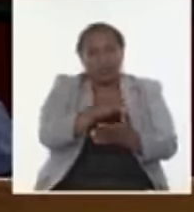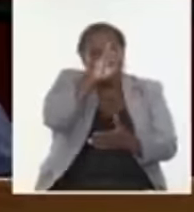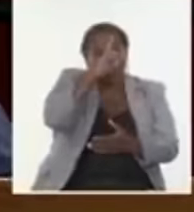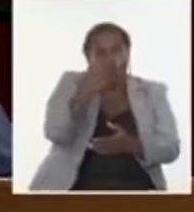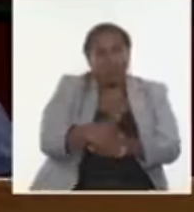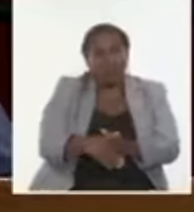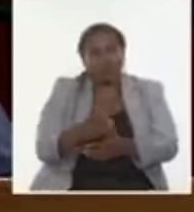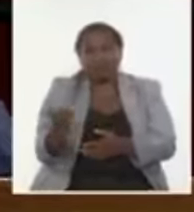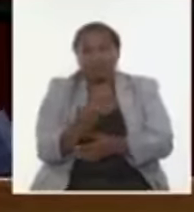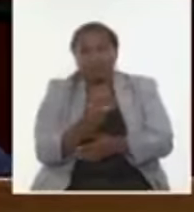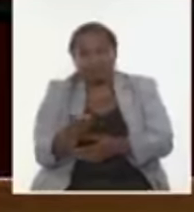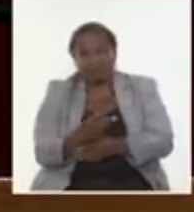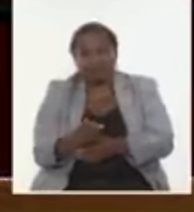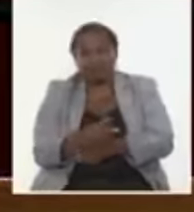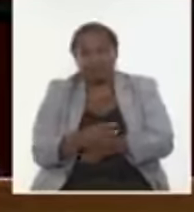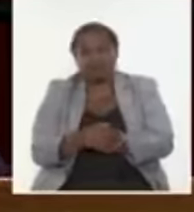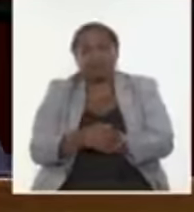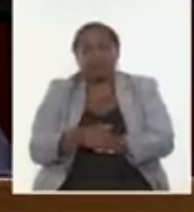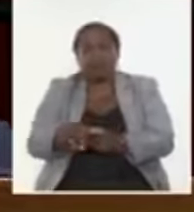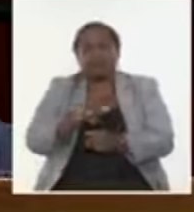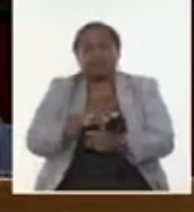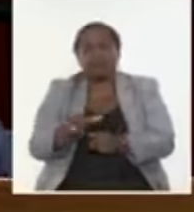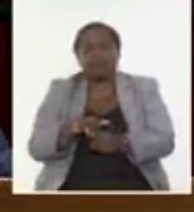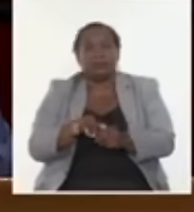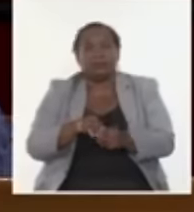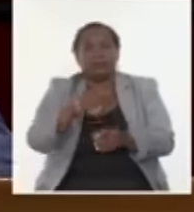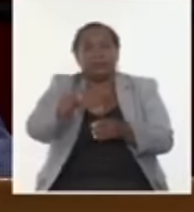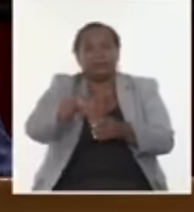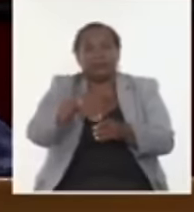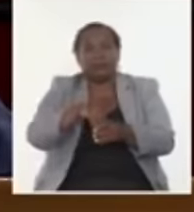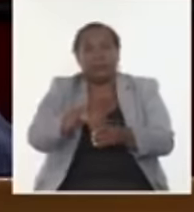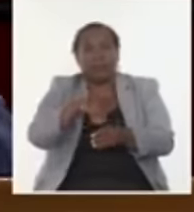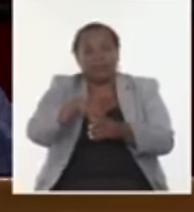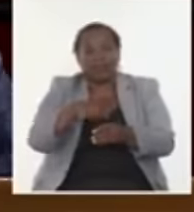salud, la educación, pero también en todo el sistema presupuestado.